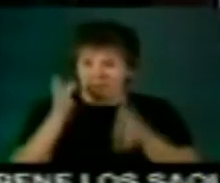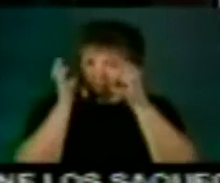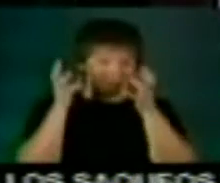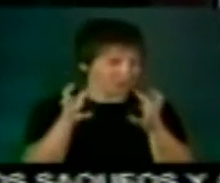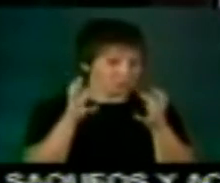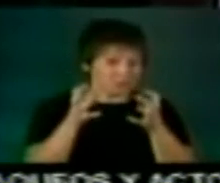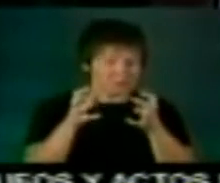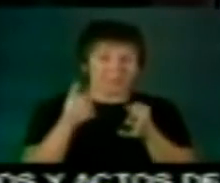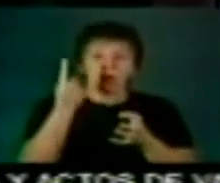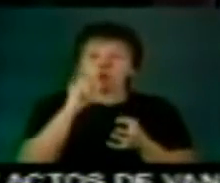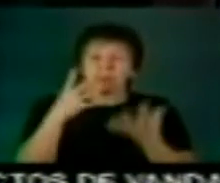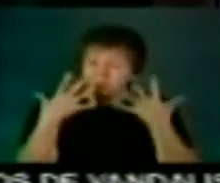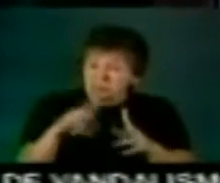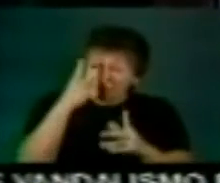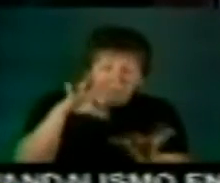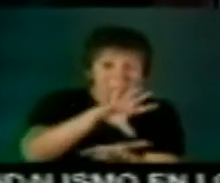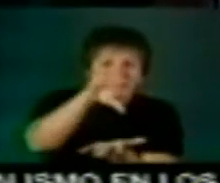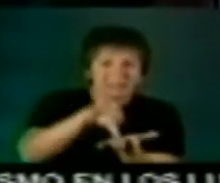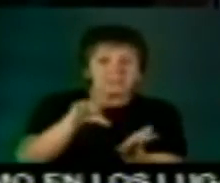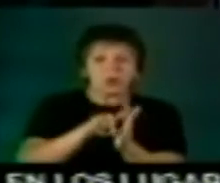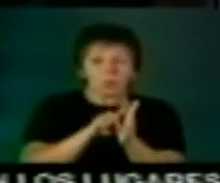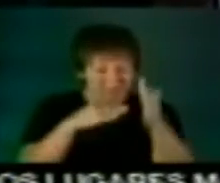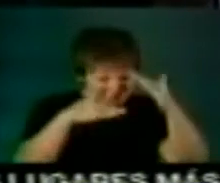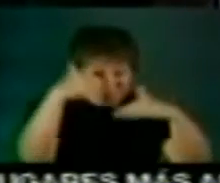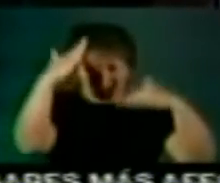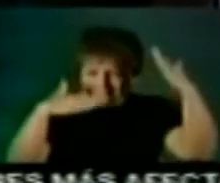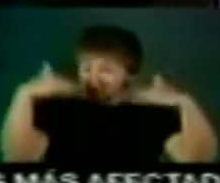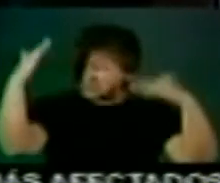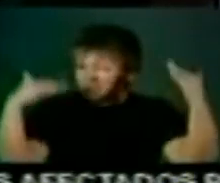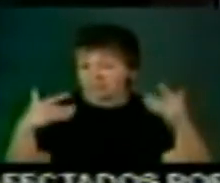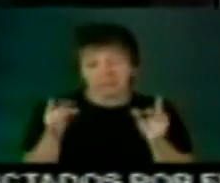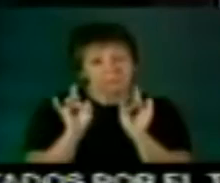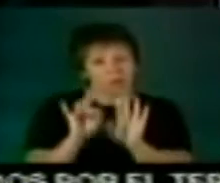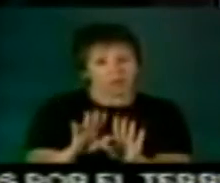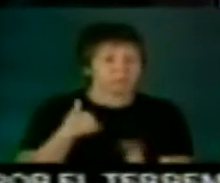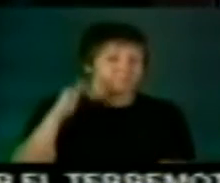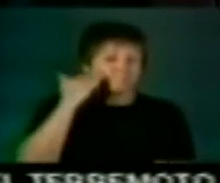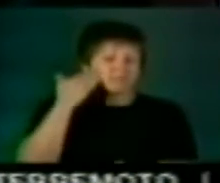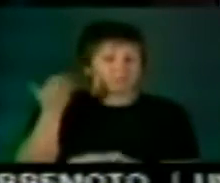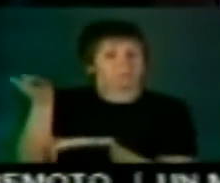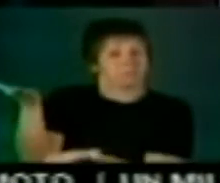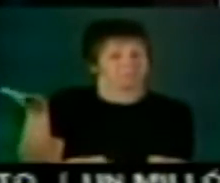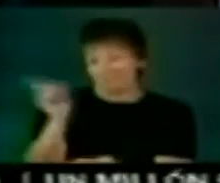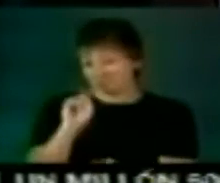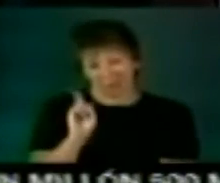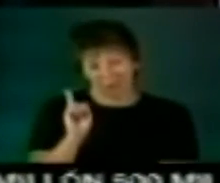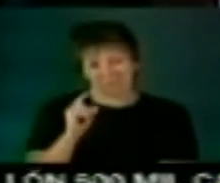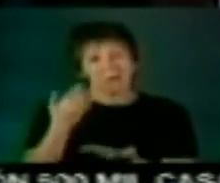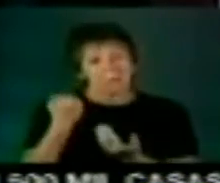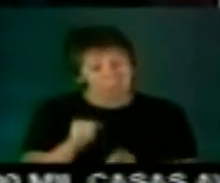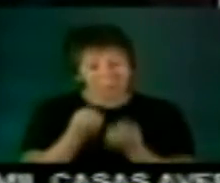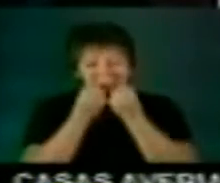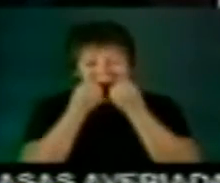país que se luzca en las estadísticas, sino un país que sea bueno para vivir. Y no